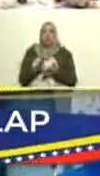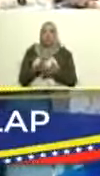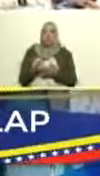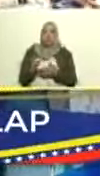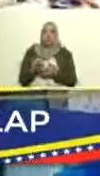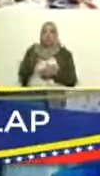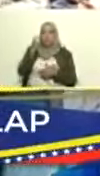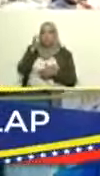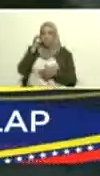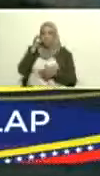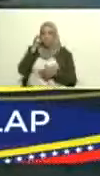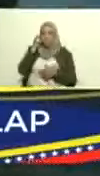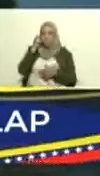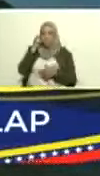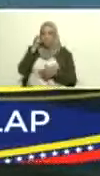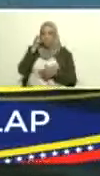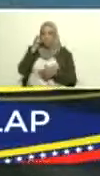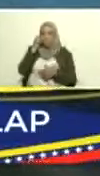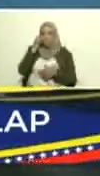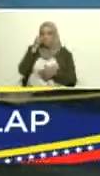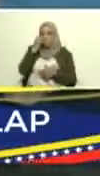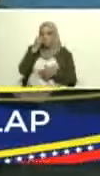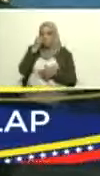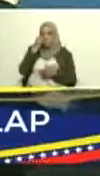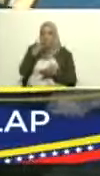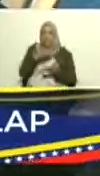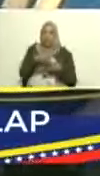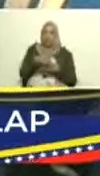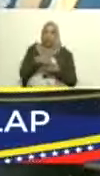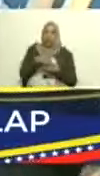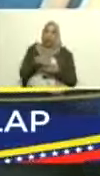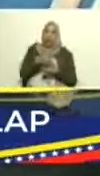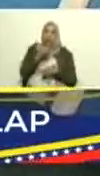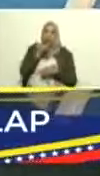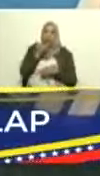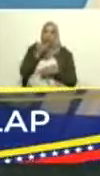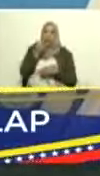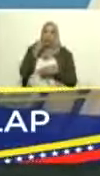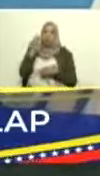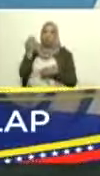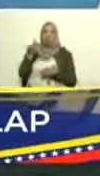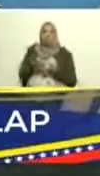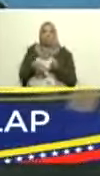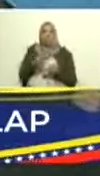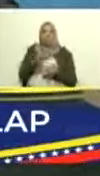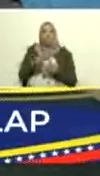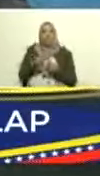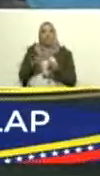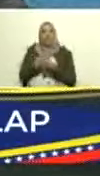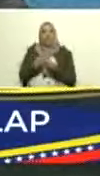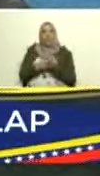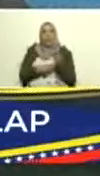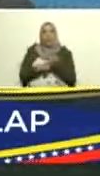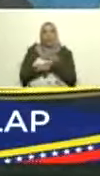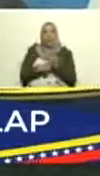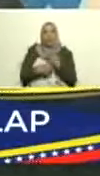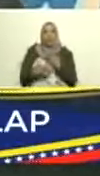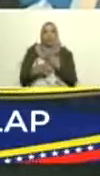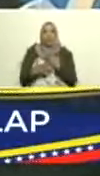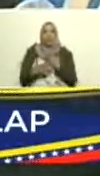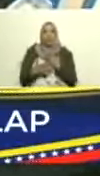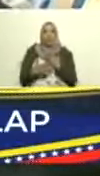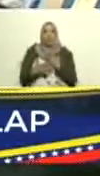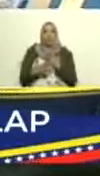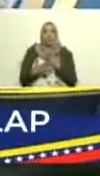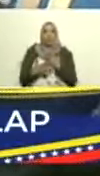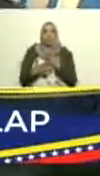el Ministerio de Alimentación. El trabuco, el kit del trabuco. Porque hay que prestarle apoyo técnico